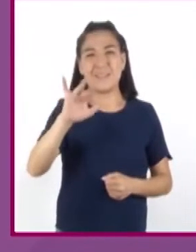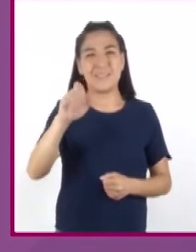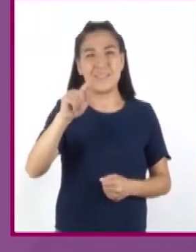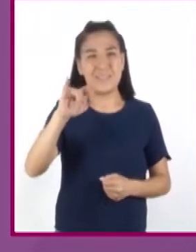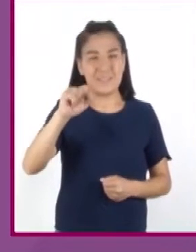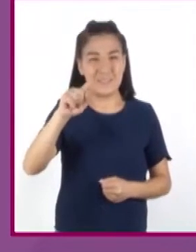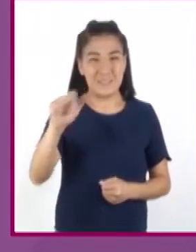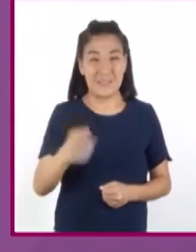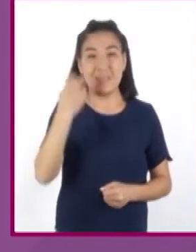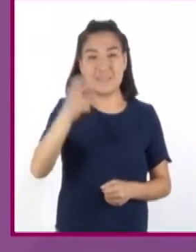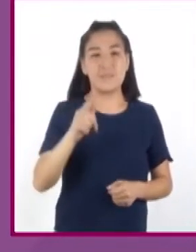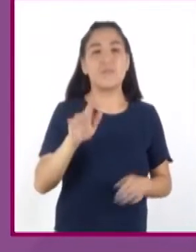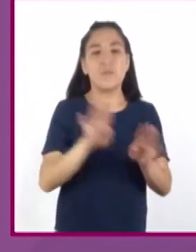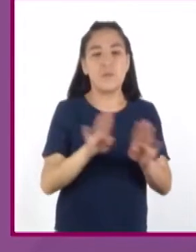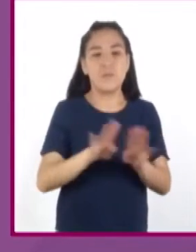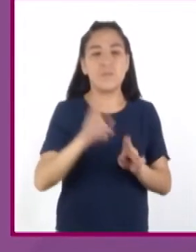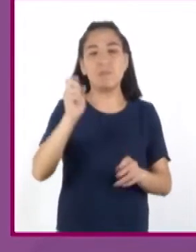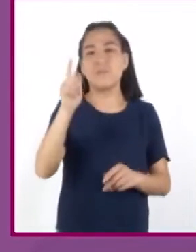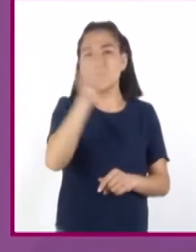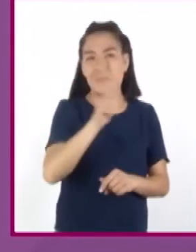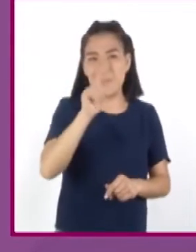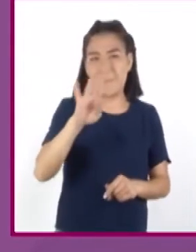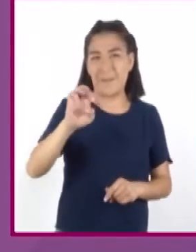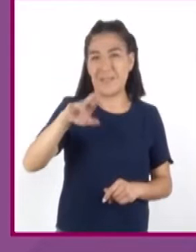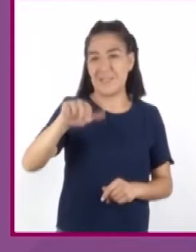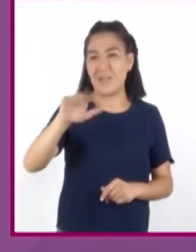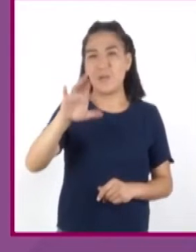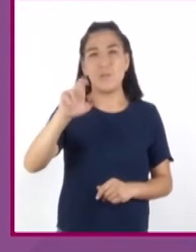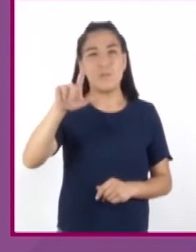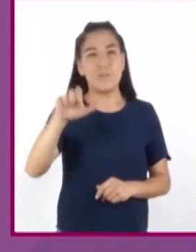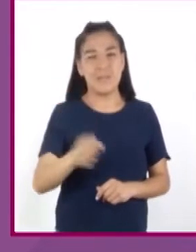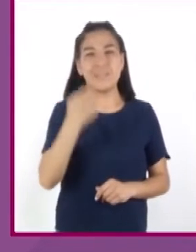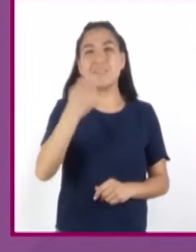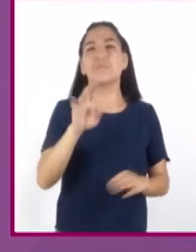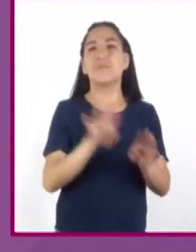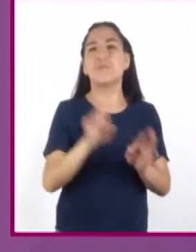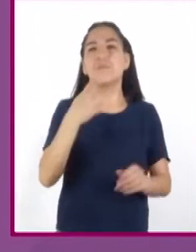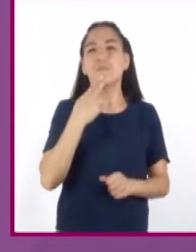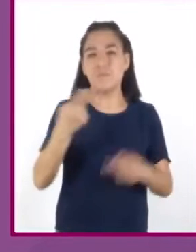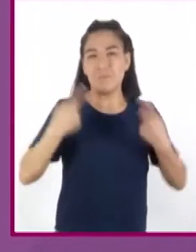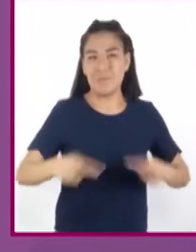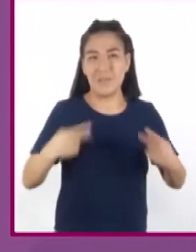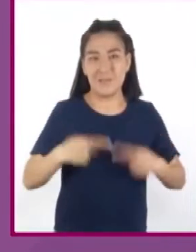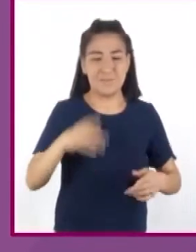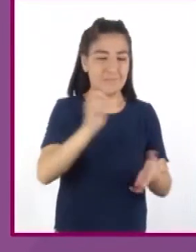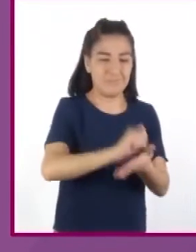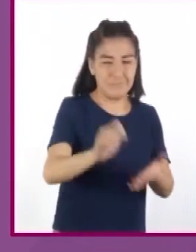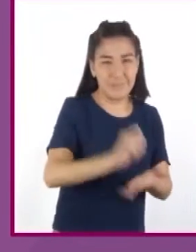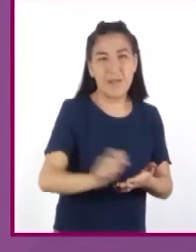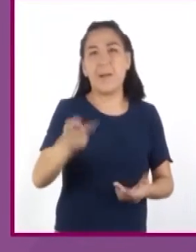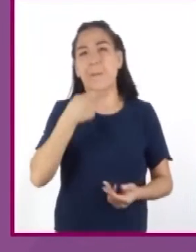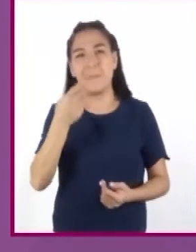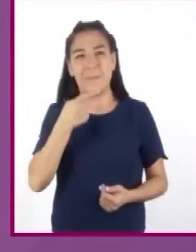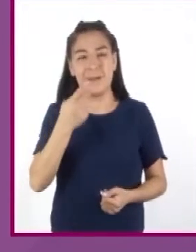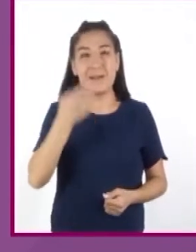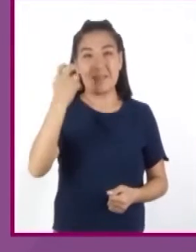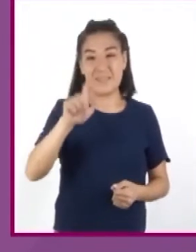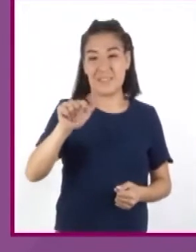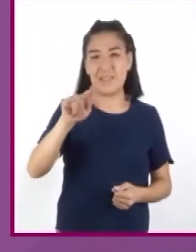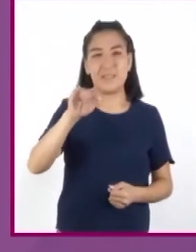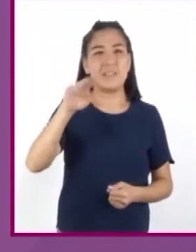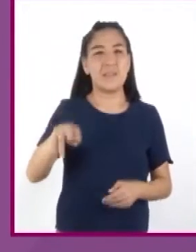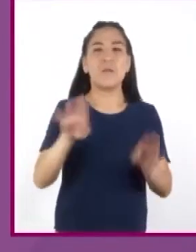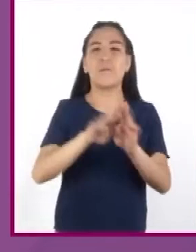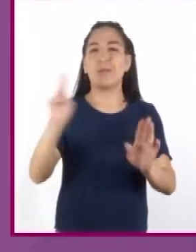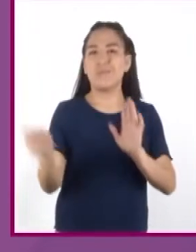fue desplazándose en beneficio de las lenguas vernáculas, es decir, las que usaban las personas de manera escrita y oral. El latín quedó